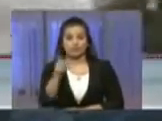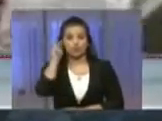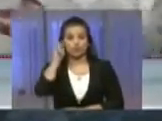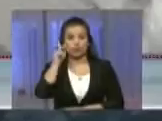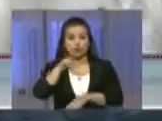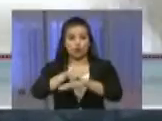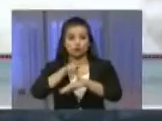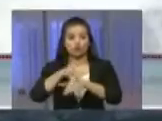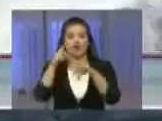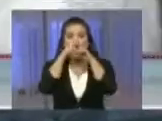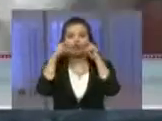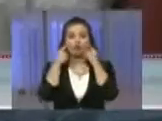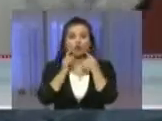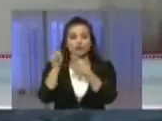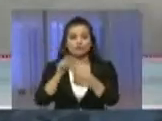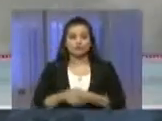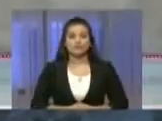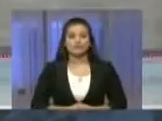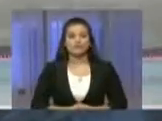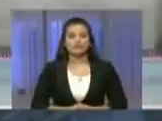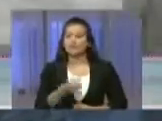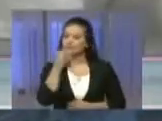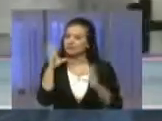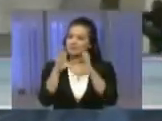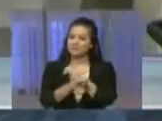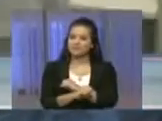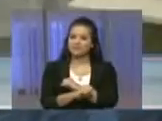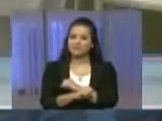en odontología Buenas